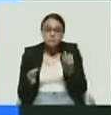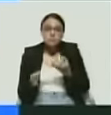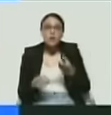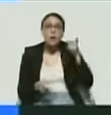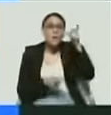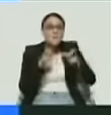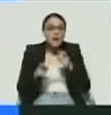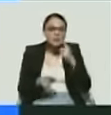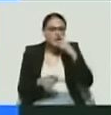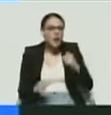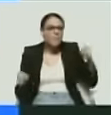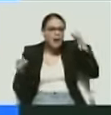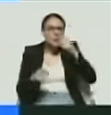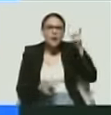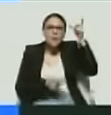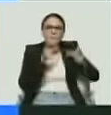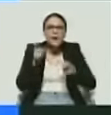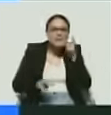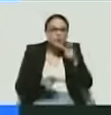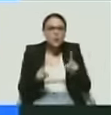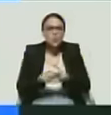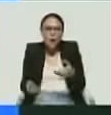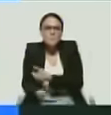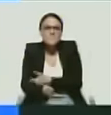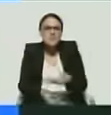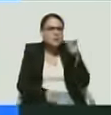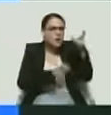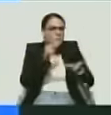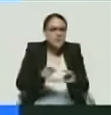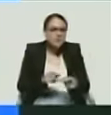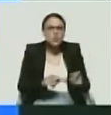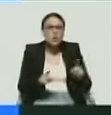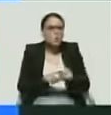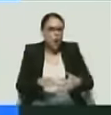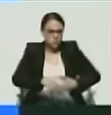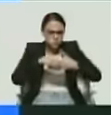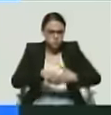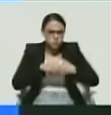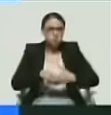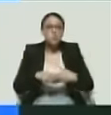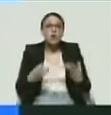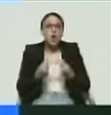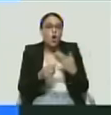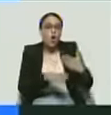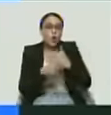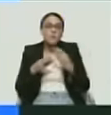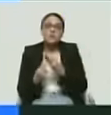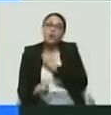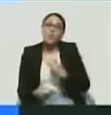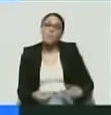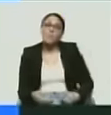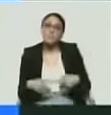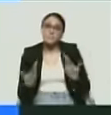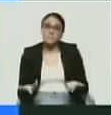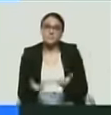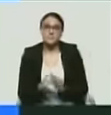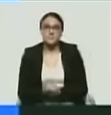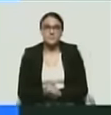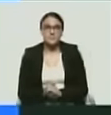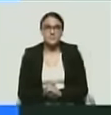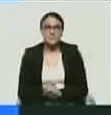miles. Yo creo que llegamos a millones de manos que Nicolás Maduro ha estrechado en este peregrinar por